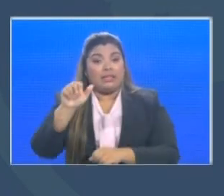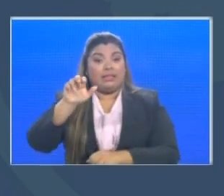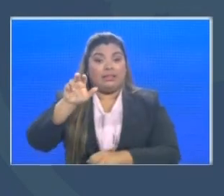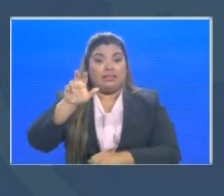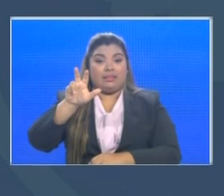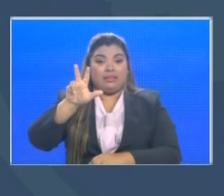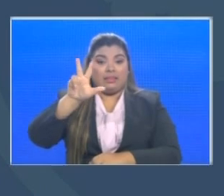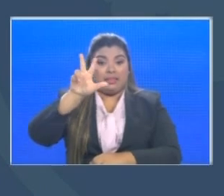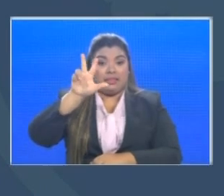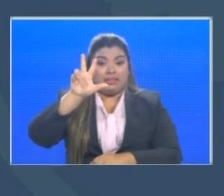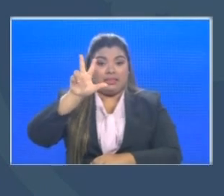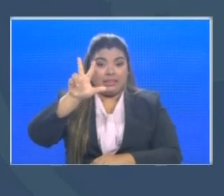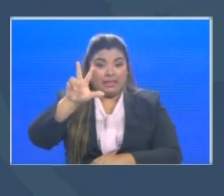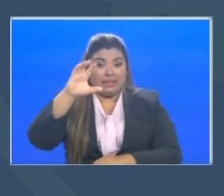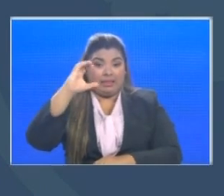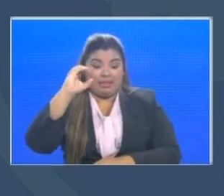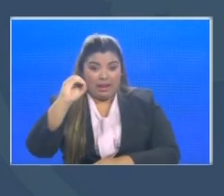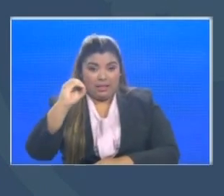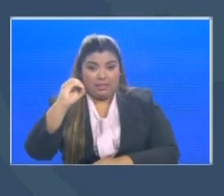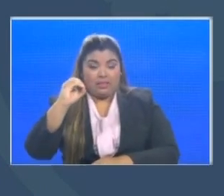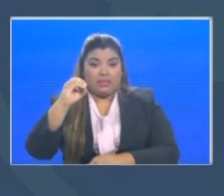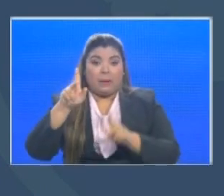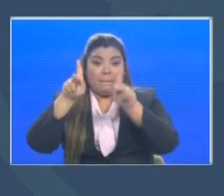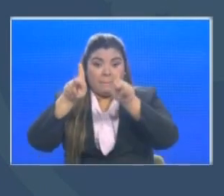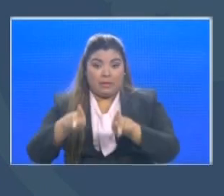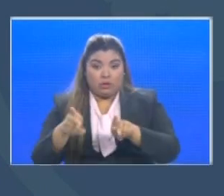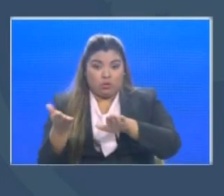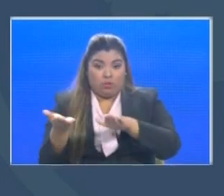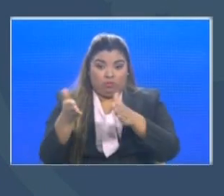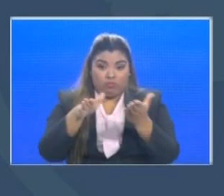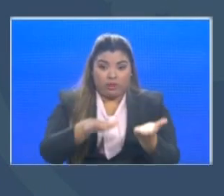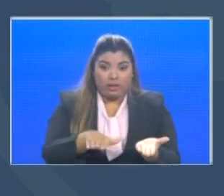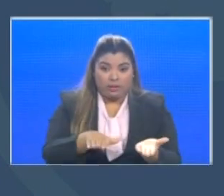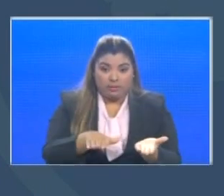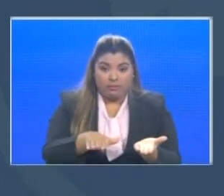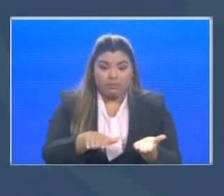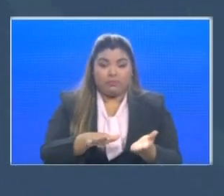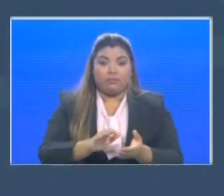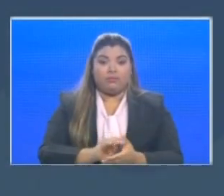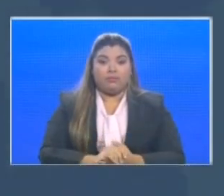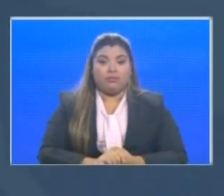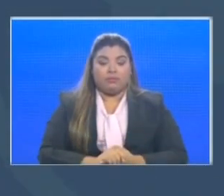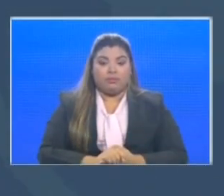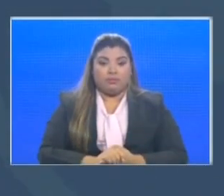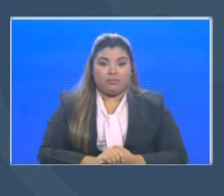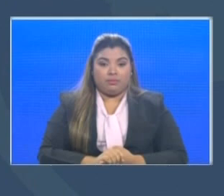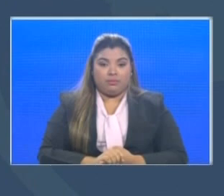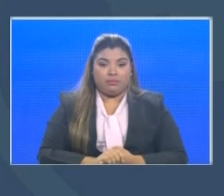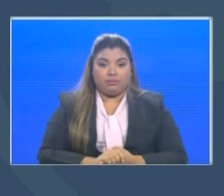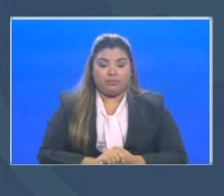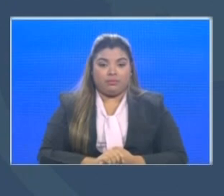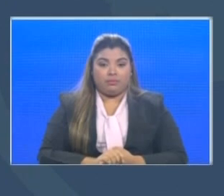la cifra, pues, de fallecidos en estos momentos.